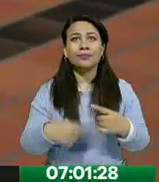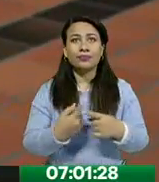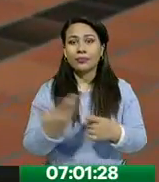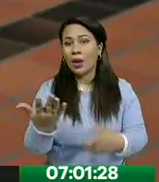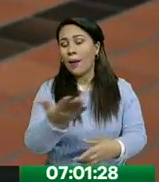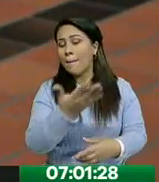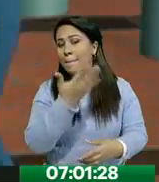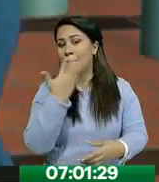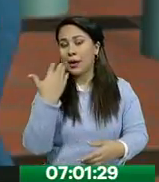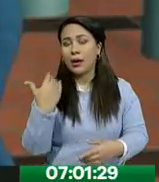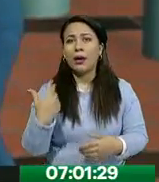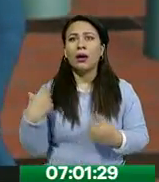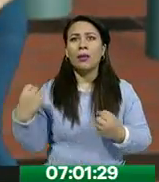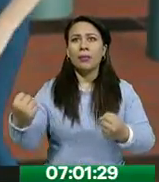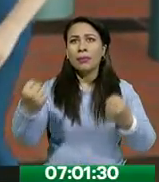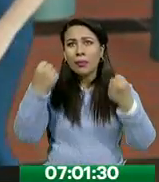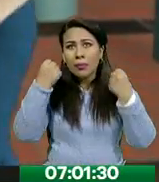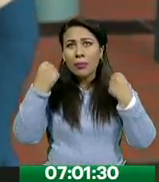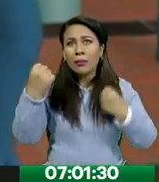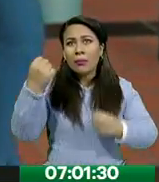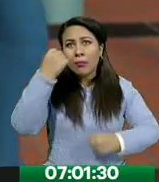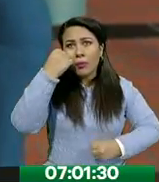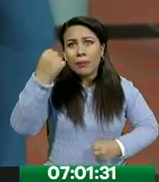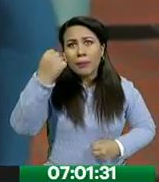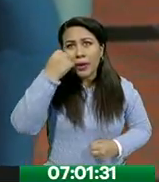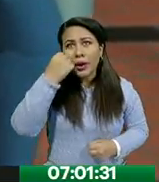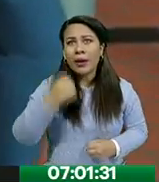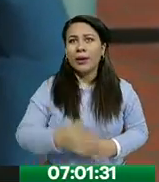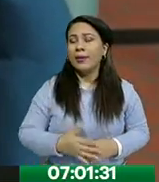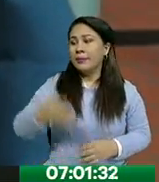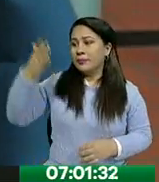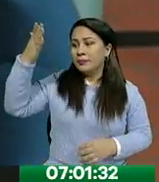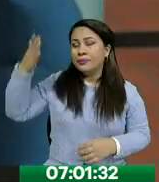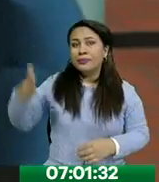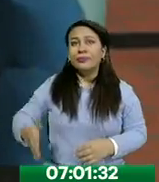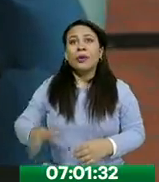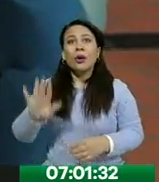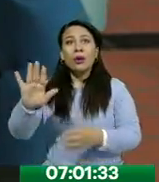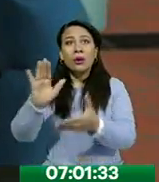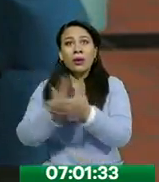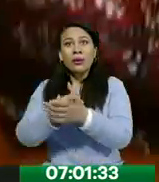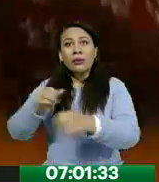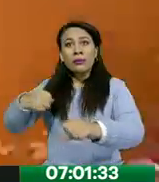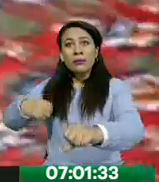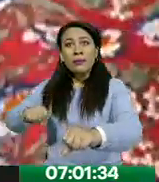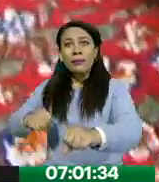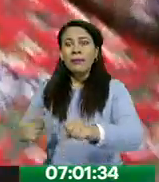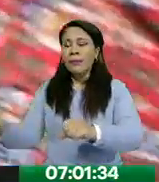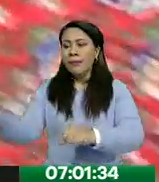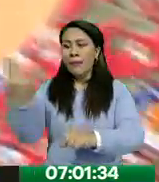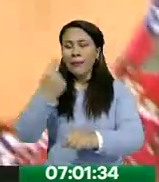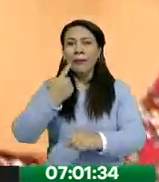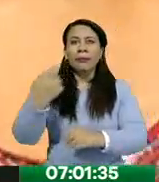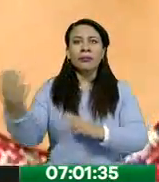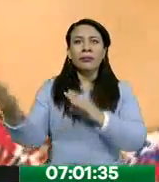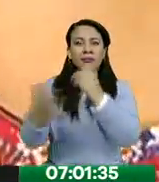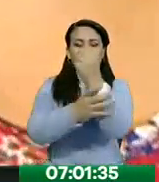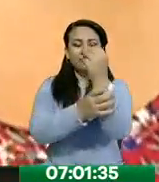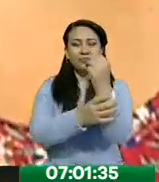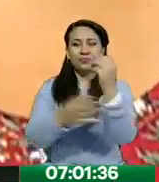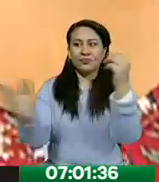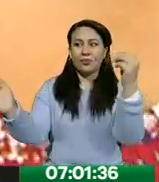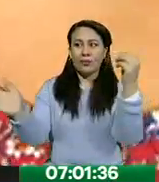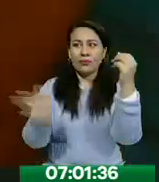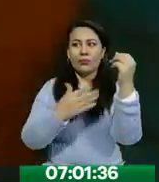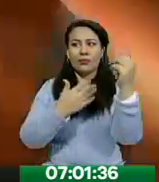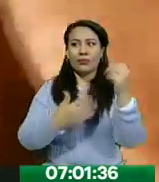me tiró ahí encima. Y ahí me pegó contra la malla. El esposo se bajó de la moto. Él me cogió la mano así.